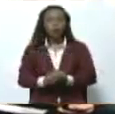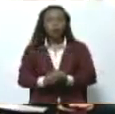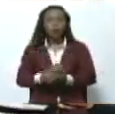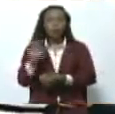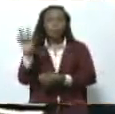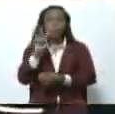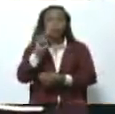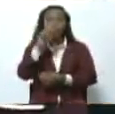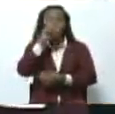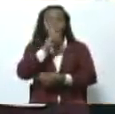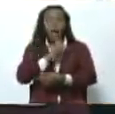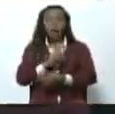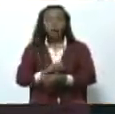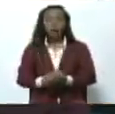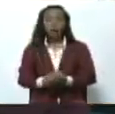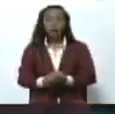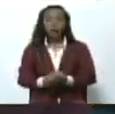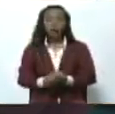22 años.